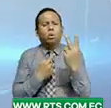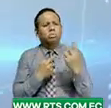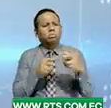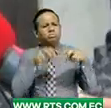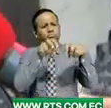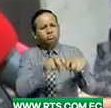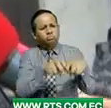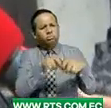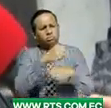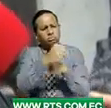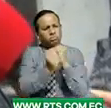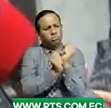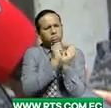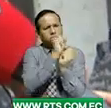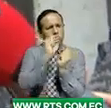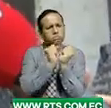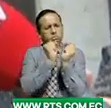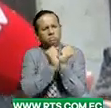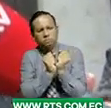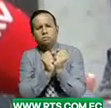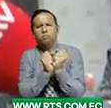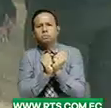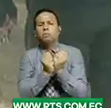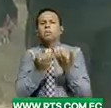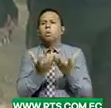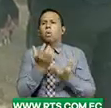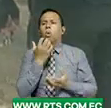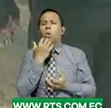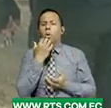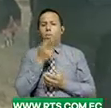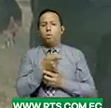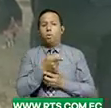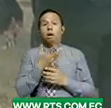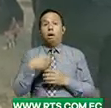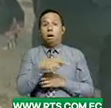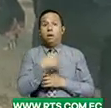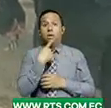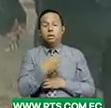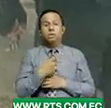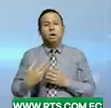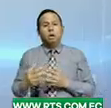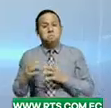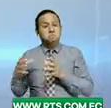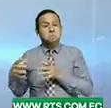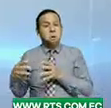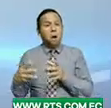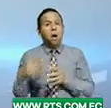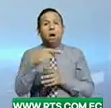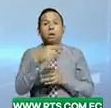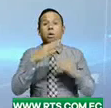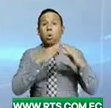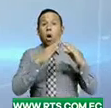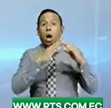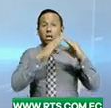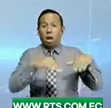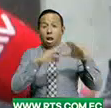organizaciones delictivas acosaron a estas personas para que salgan de ahí y utilizan estas casas actualmente desocupadas